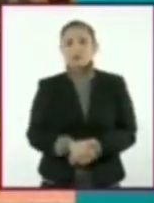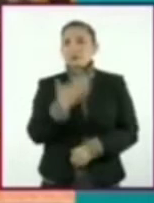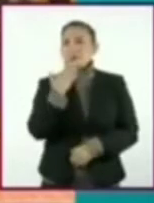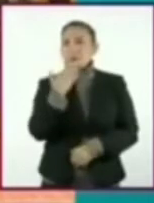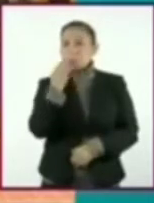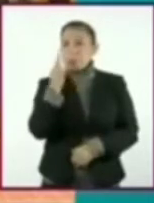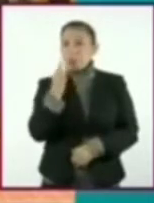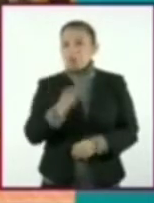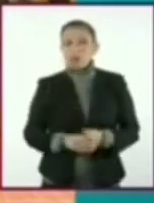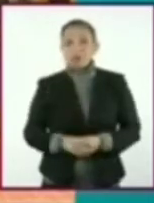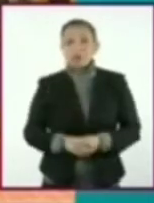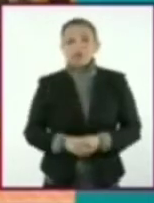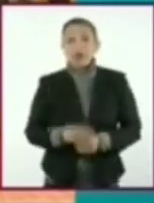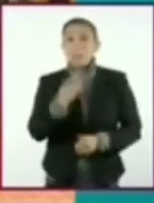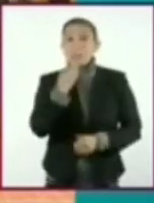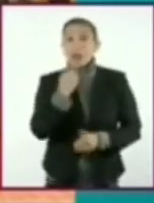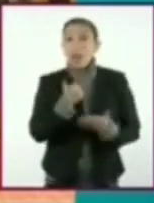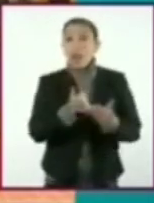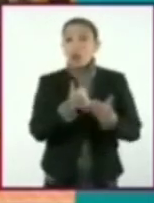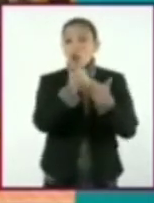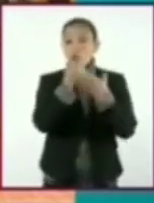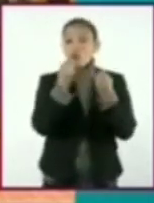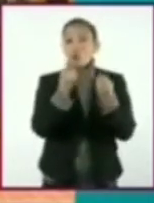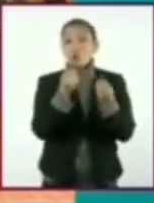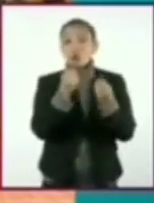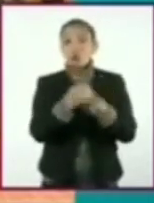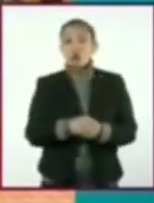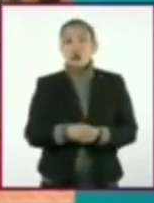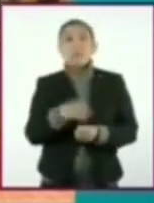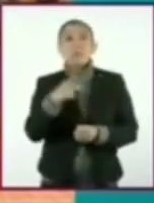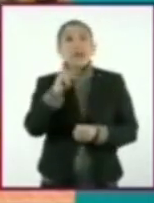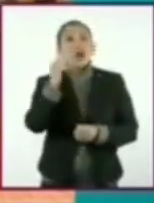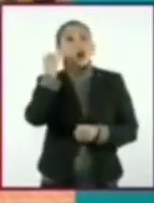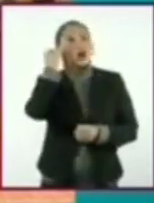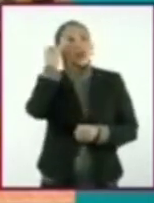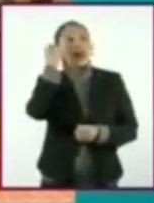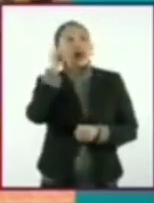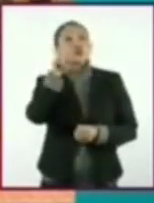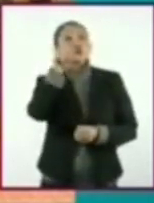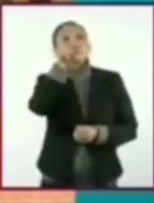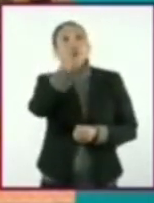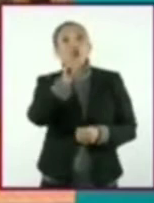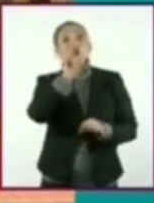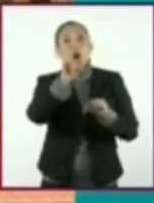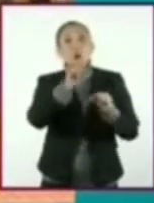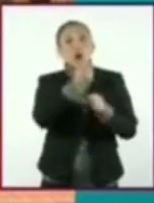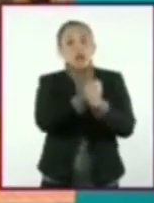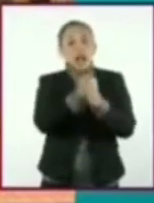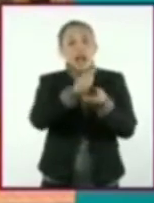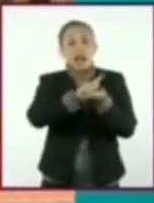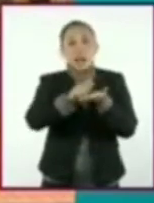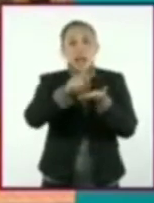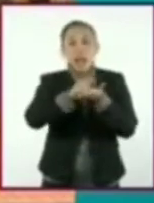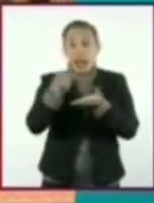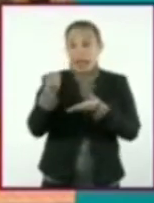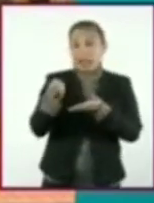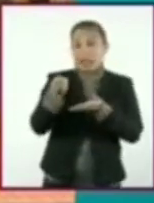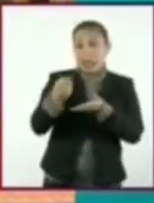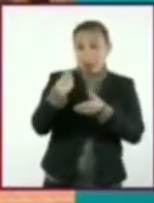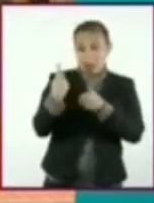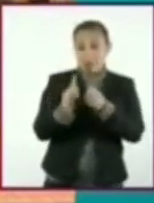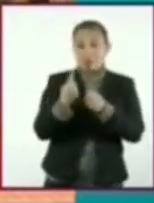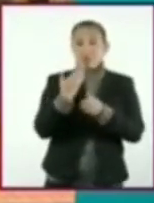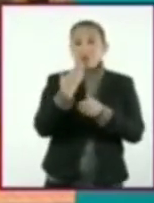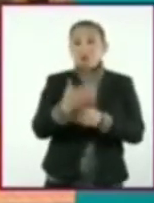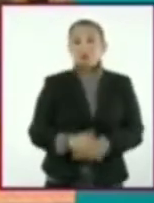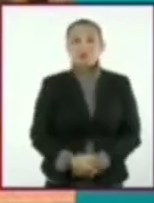Está muy bien. La miel ayuda muchísimo, pero la idea es que vayas depurando tu sangre y con este lo vas a